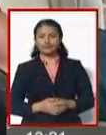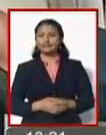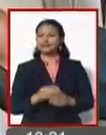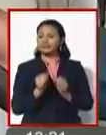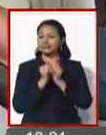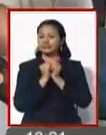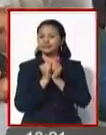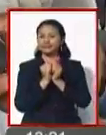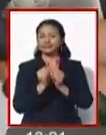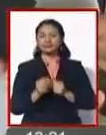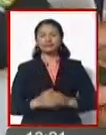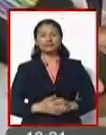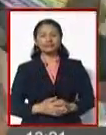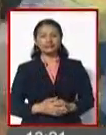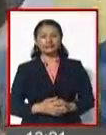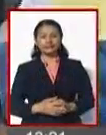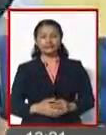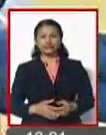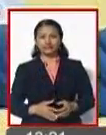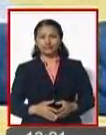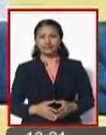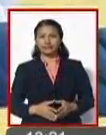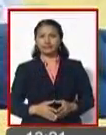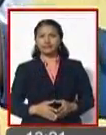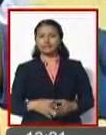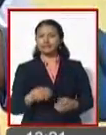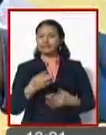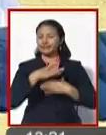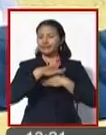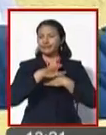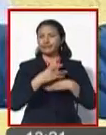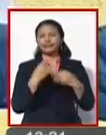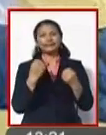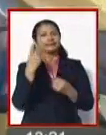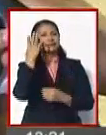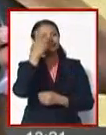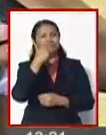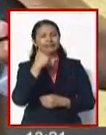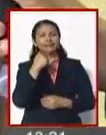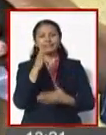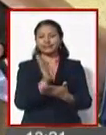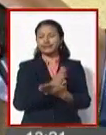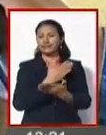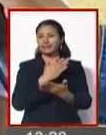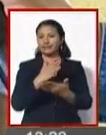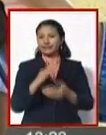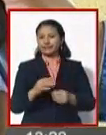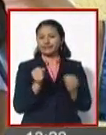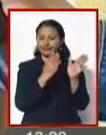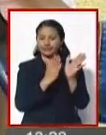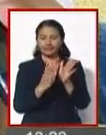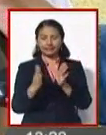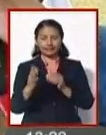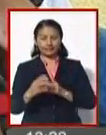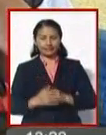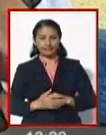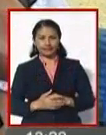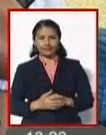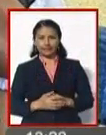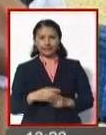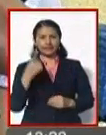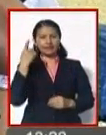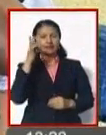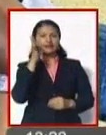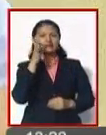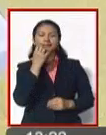y por estar conmigo. Me cantó mucho, muy hermoso, canta. Fue una canción la que yo preparé